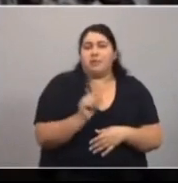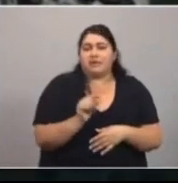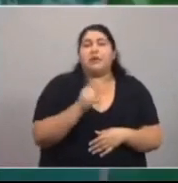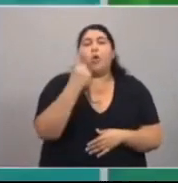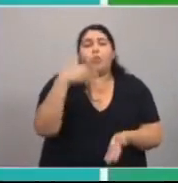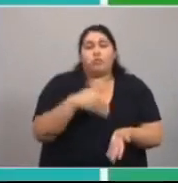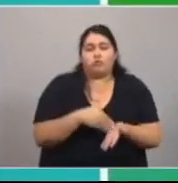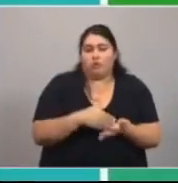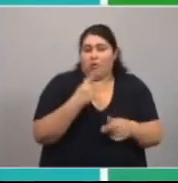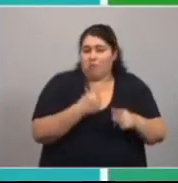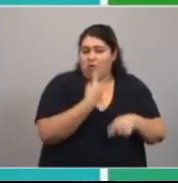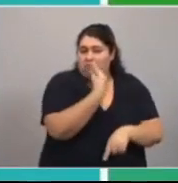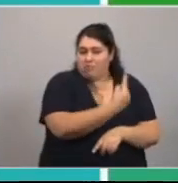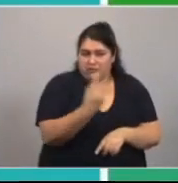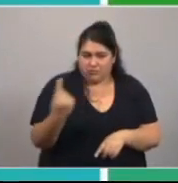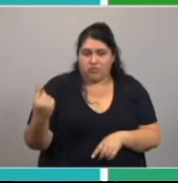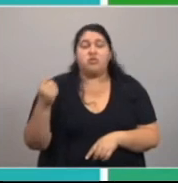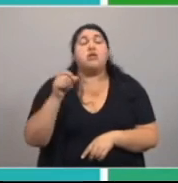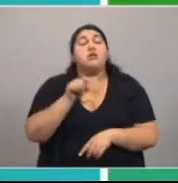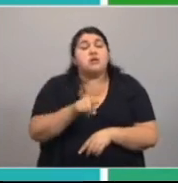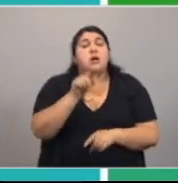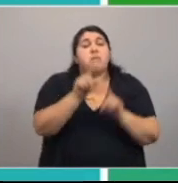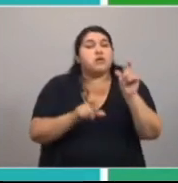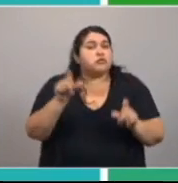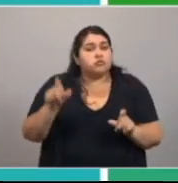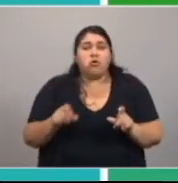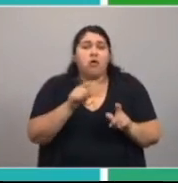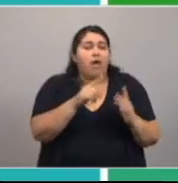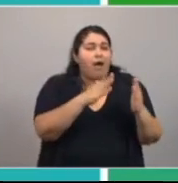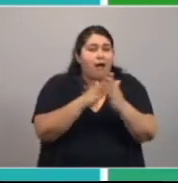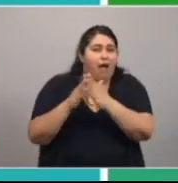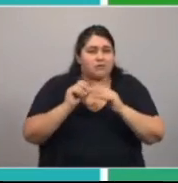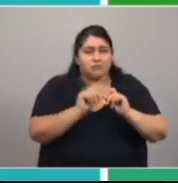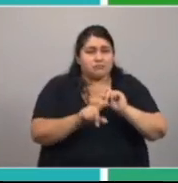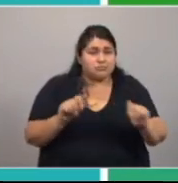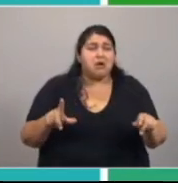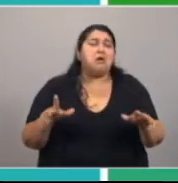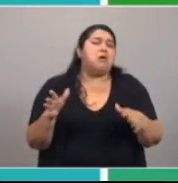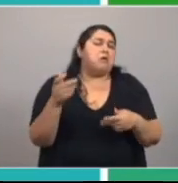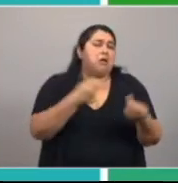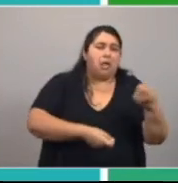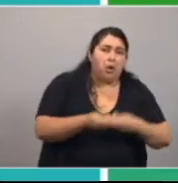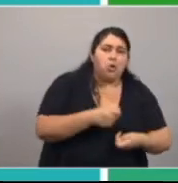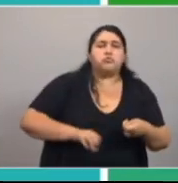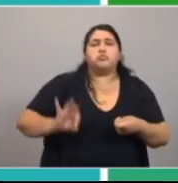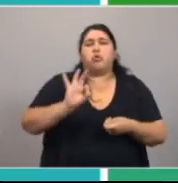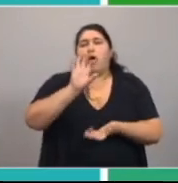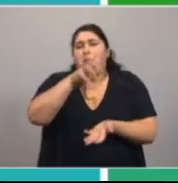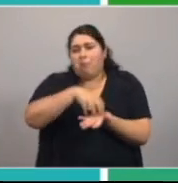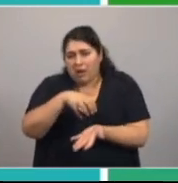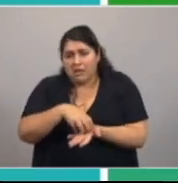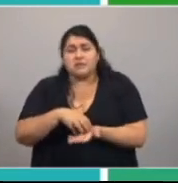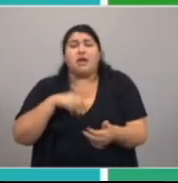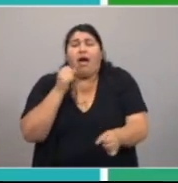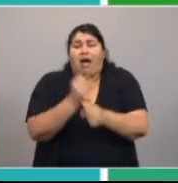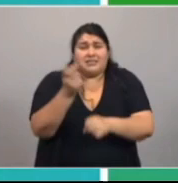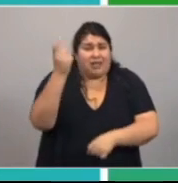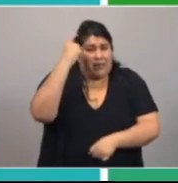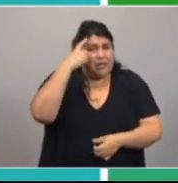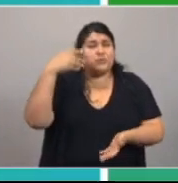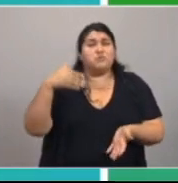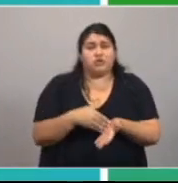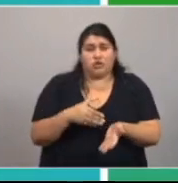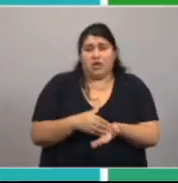personas humanas que realicen una actividad comercial o de empresas, son hasta 10 millones de pesos. En el caso de los microemprendedores, a través de